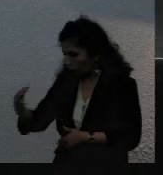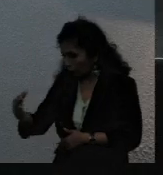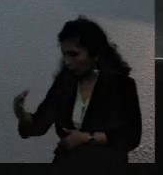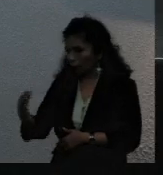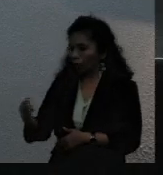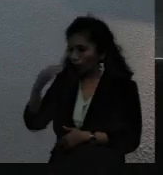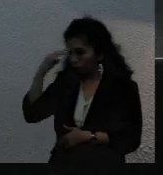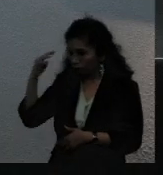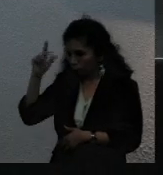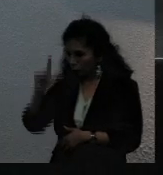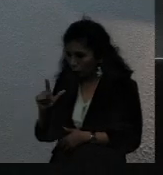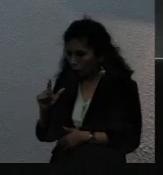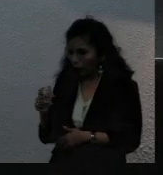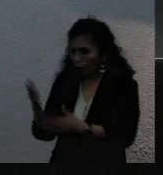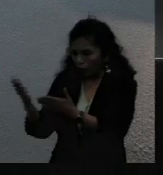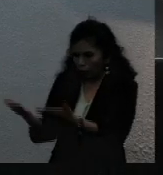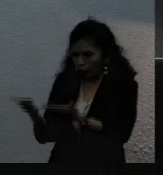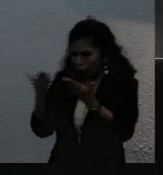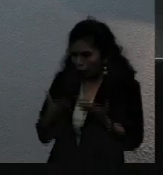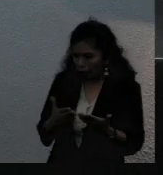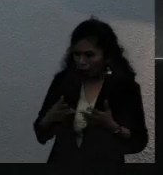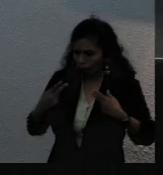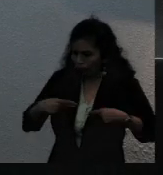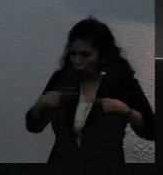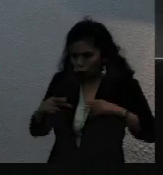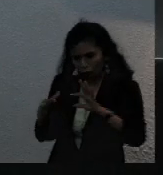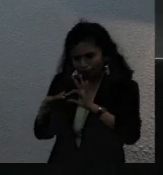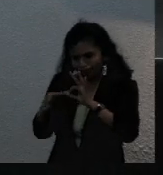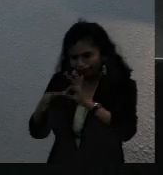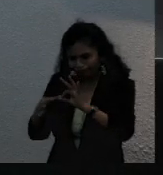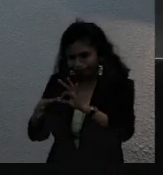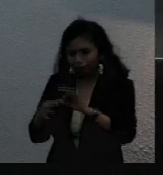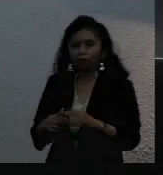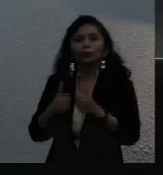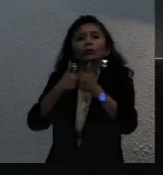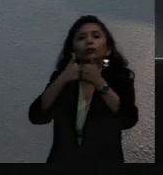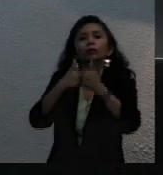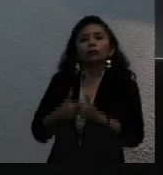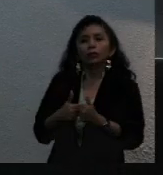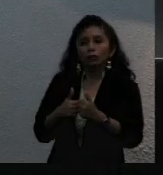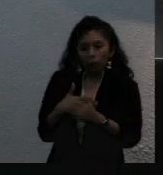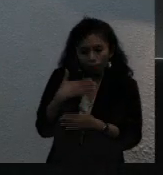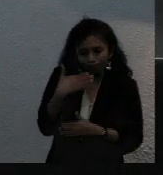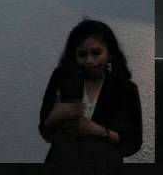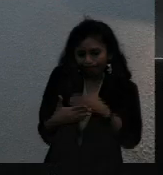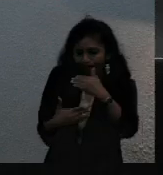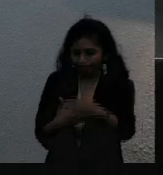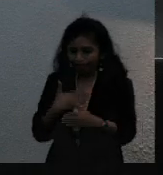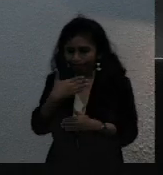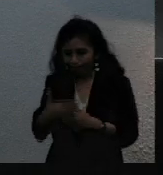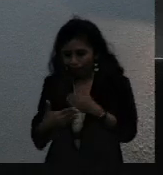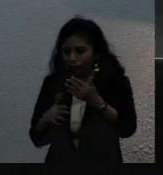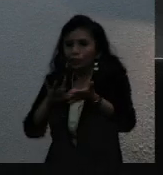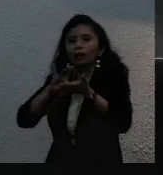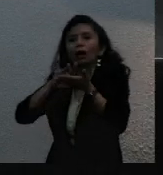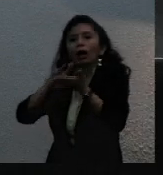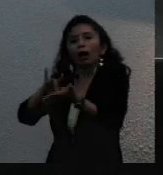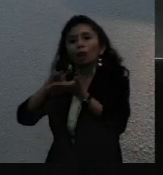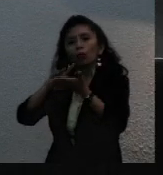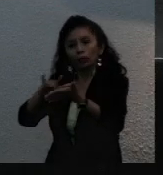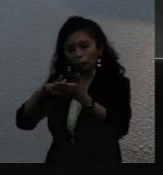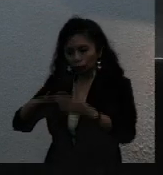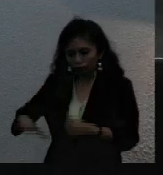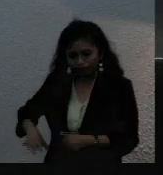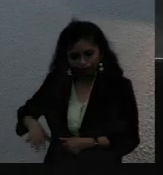esta legislatura cuenta con aliados comprometidos. Estamos aquí para caminar a su lado, apoyando y sumando